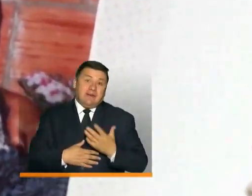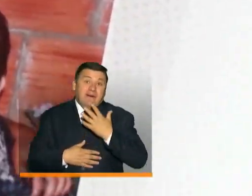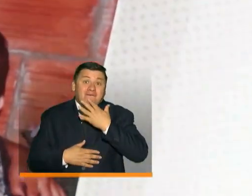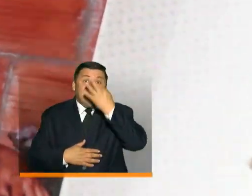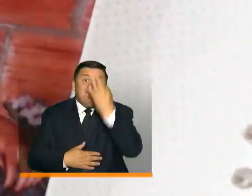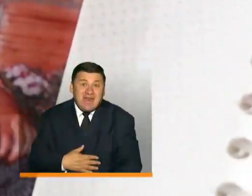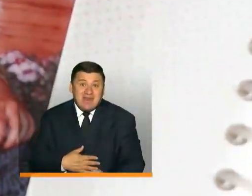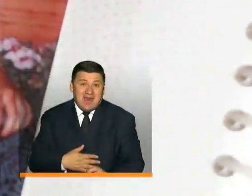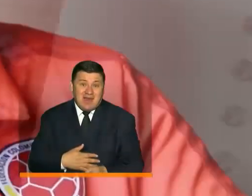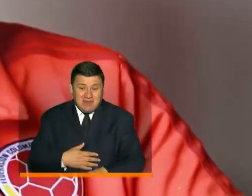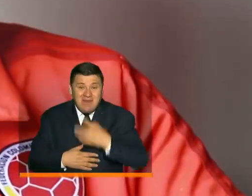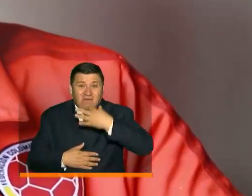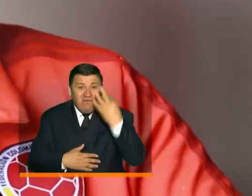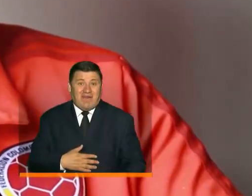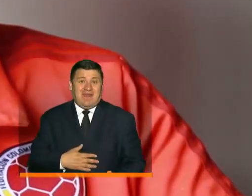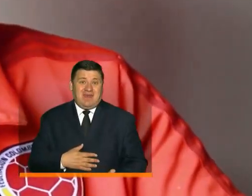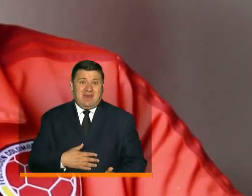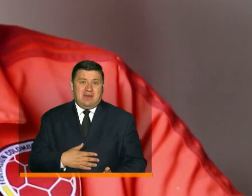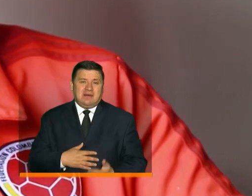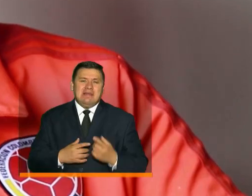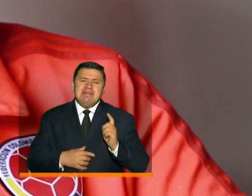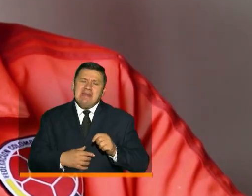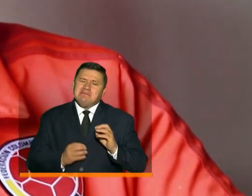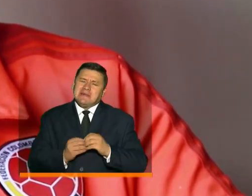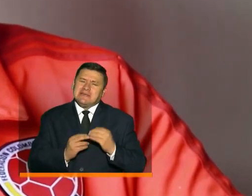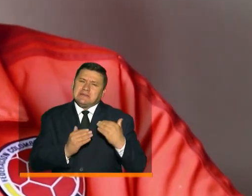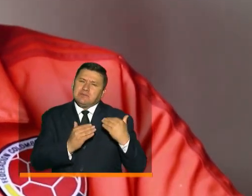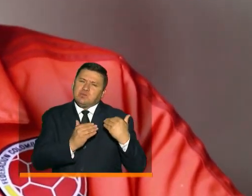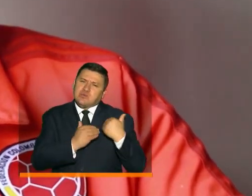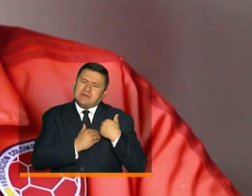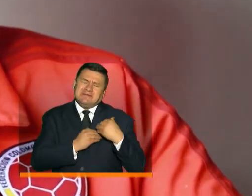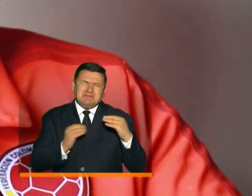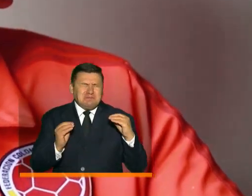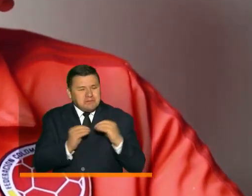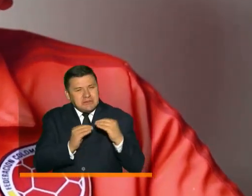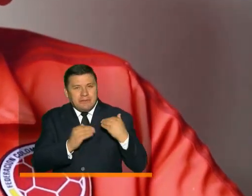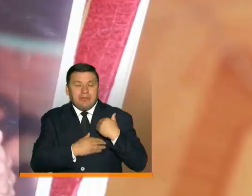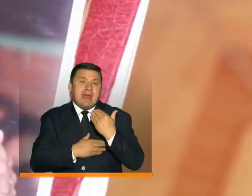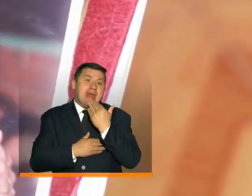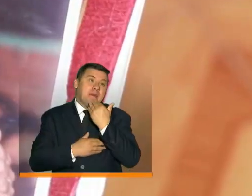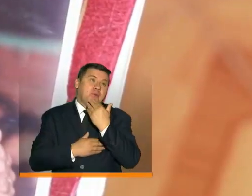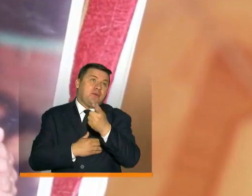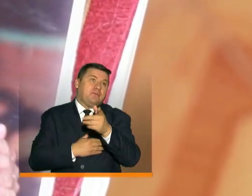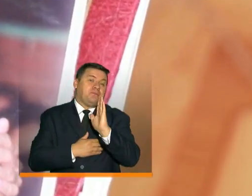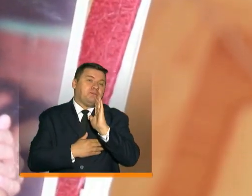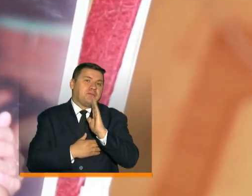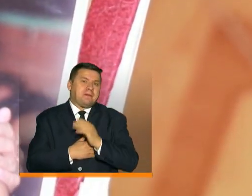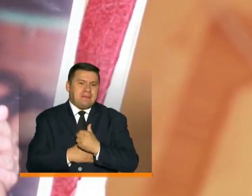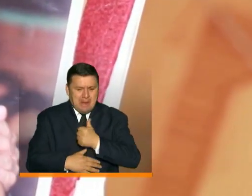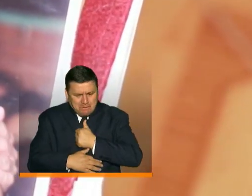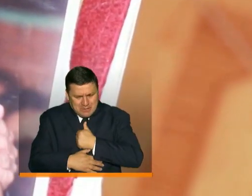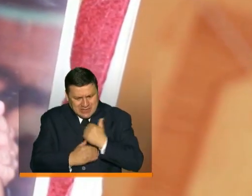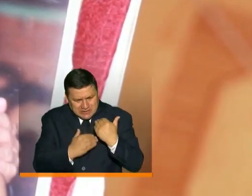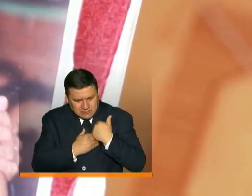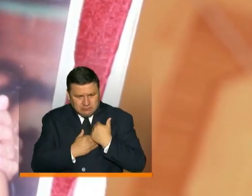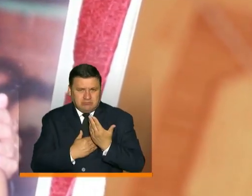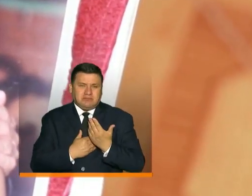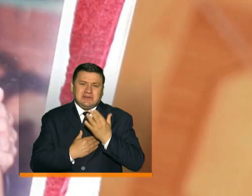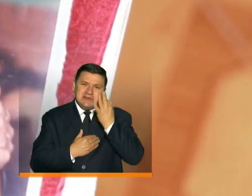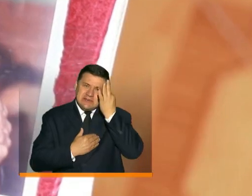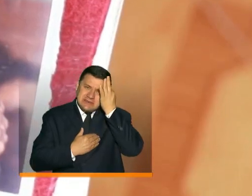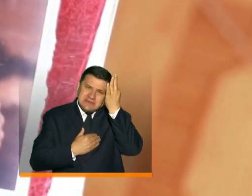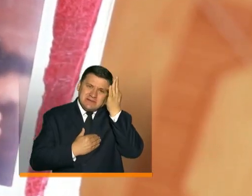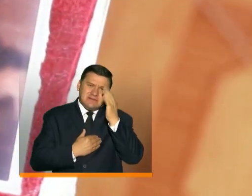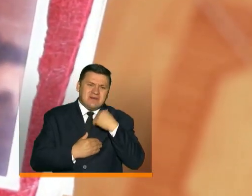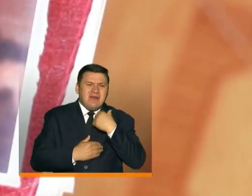Yo creo que hay que ser muy, muy responsable. Y es responsabilidad, por ejemplo, digamos, con uno mismo, que si uno está de pronto o